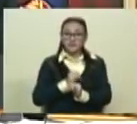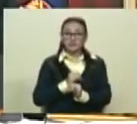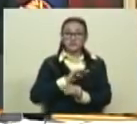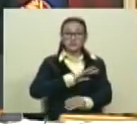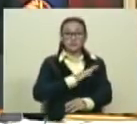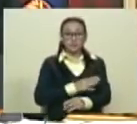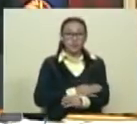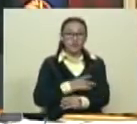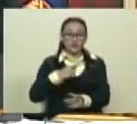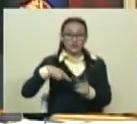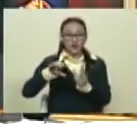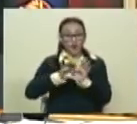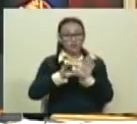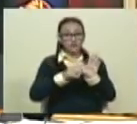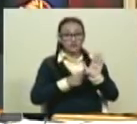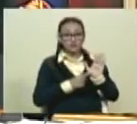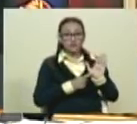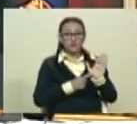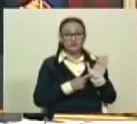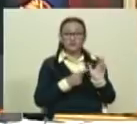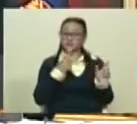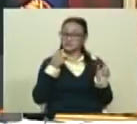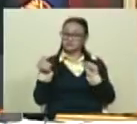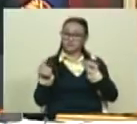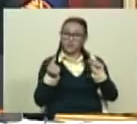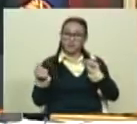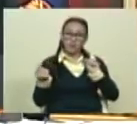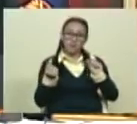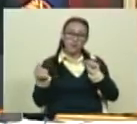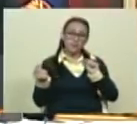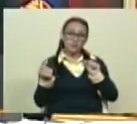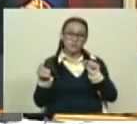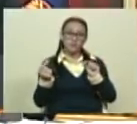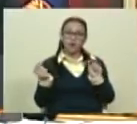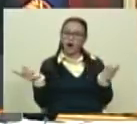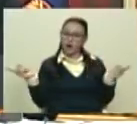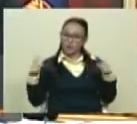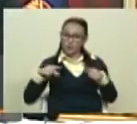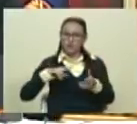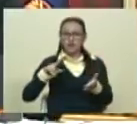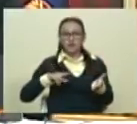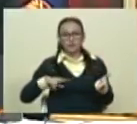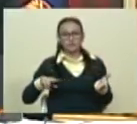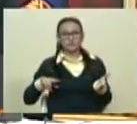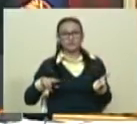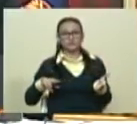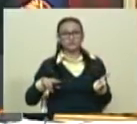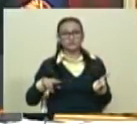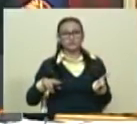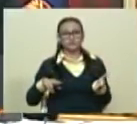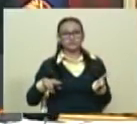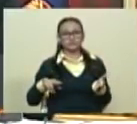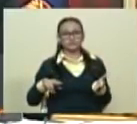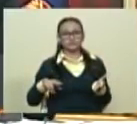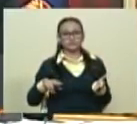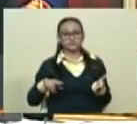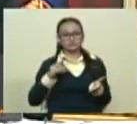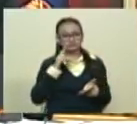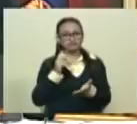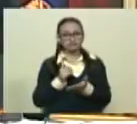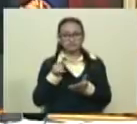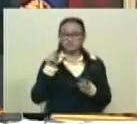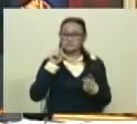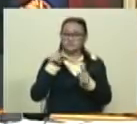poder soberano de la constituyente a un gran diálogo con acuerdos verificables, comprobables por la